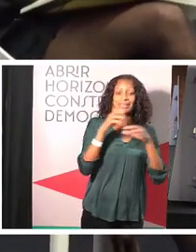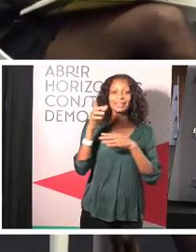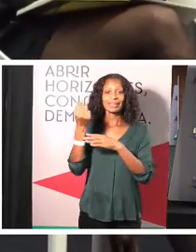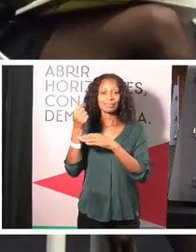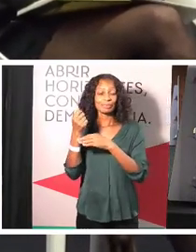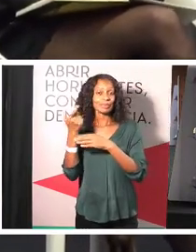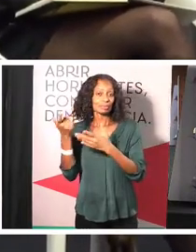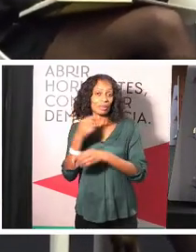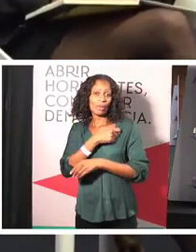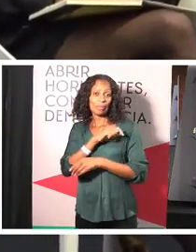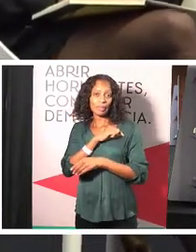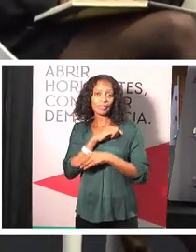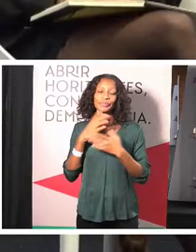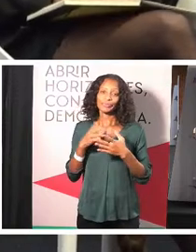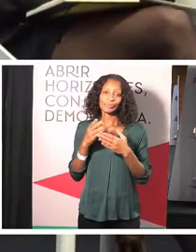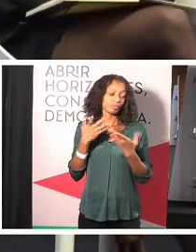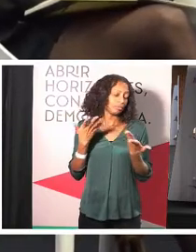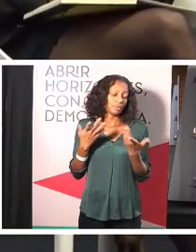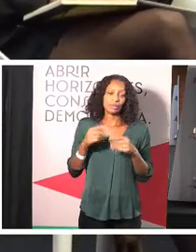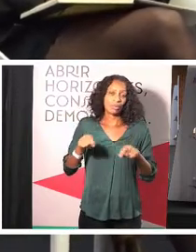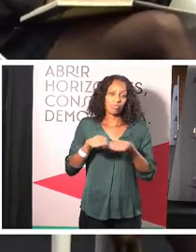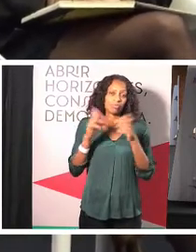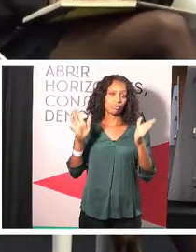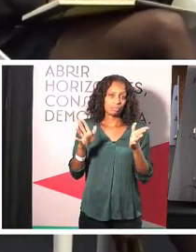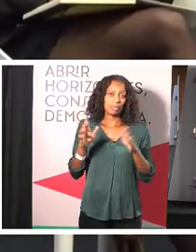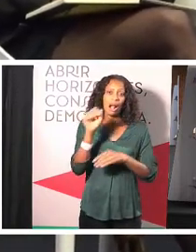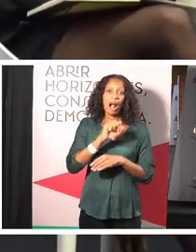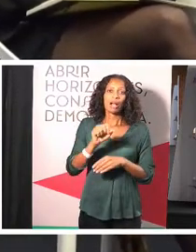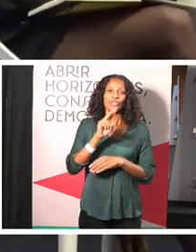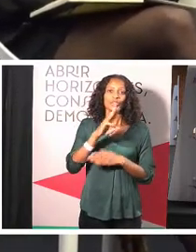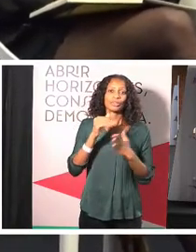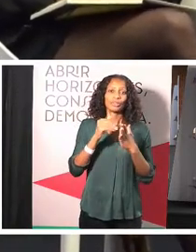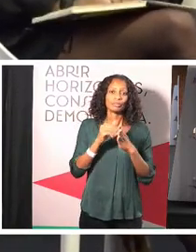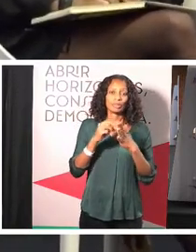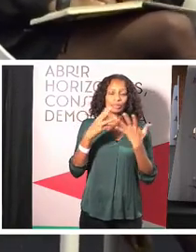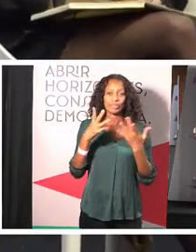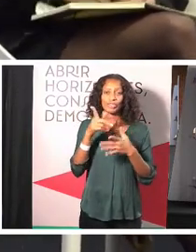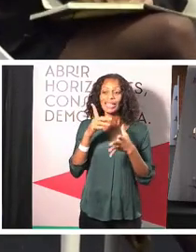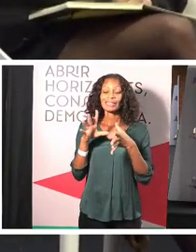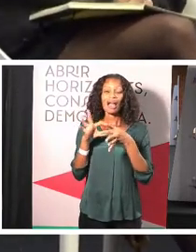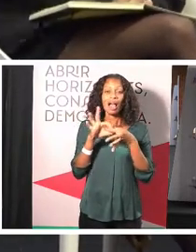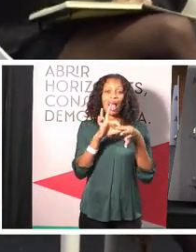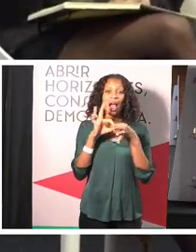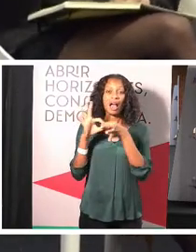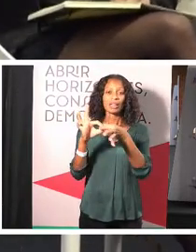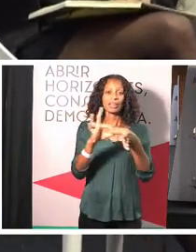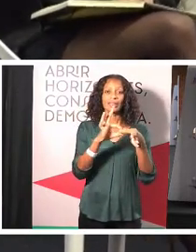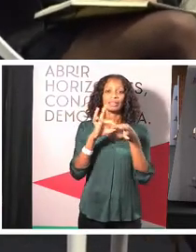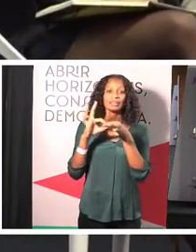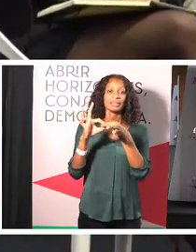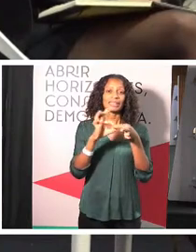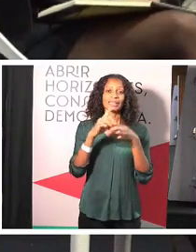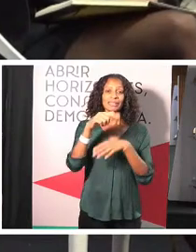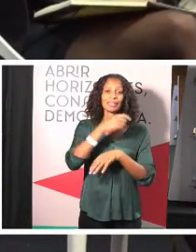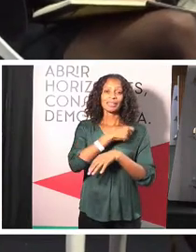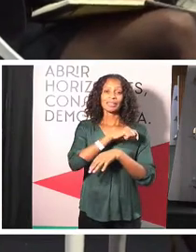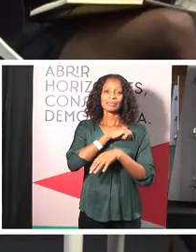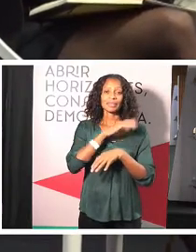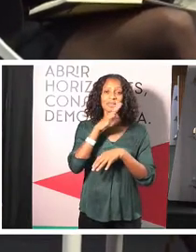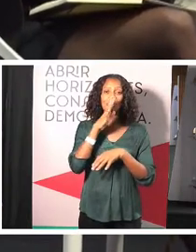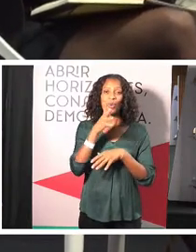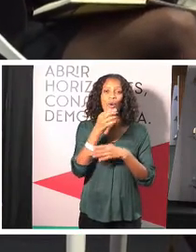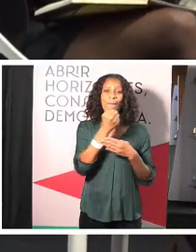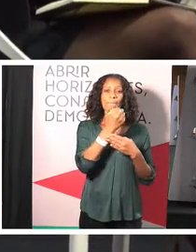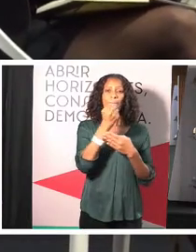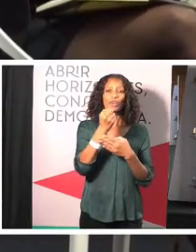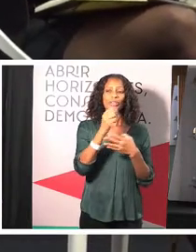de 2008 lo que podemos ver es una nueva alianza, y esto en España es más claro y ahora me detendré, porque evidentemente hay un traspaso de